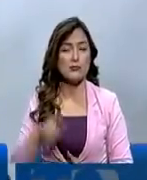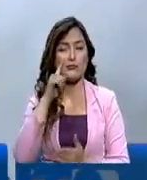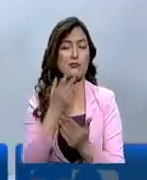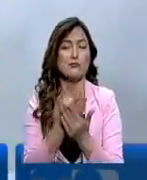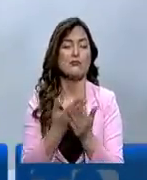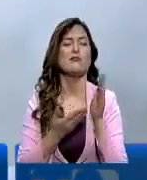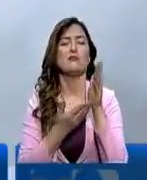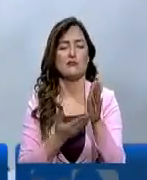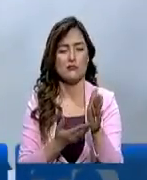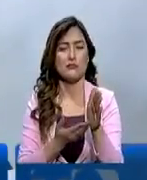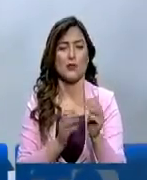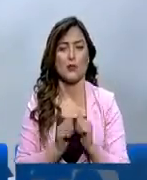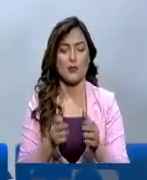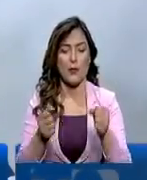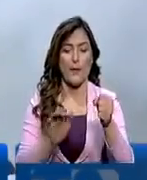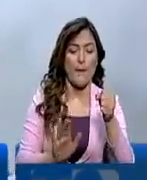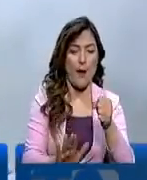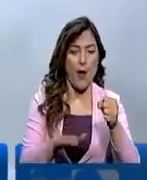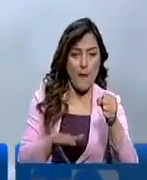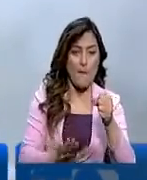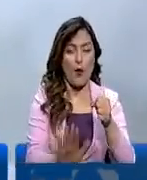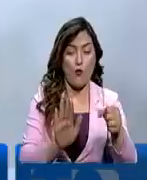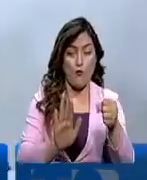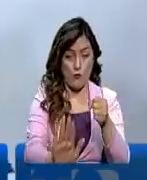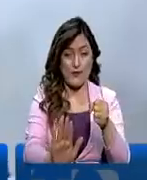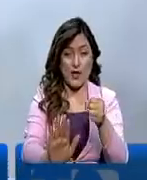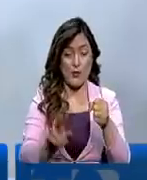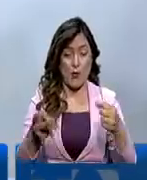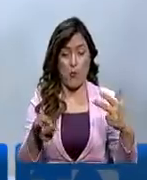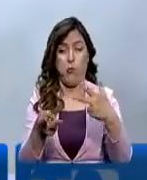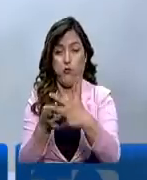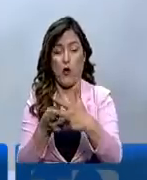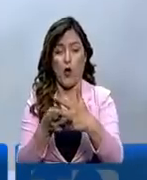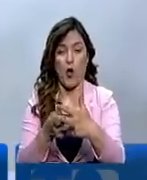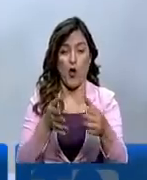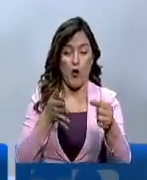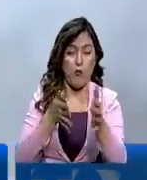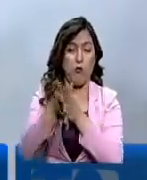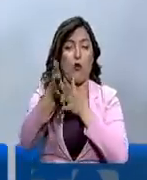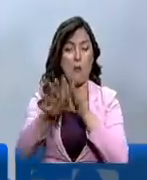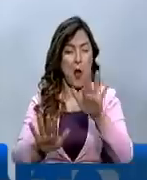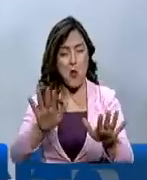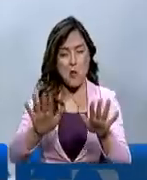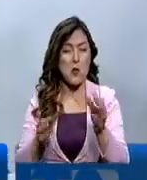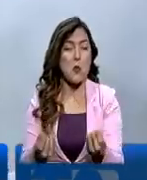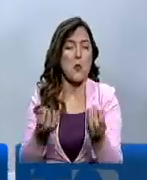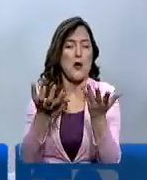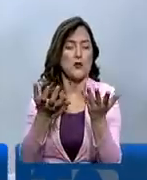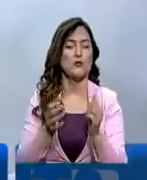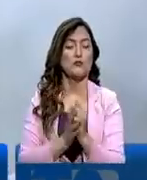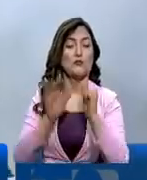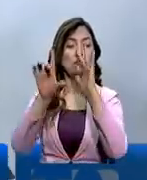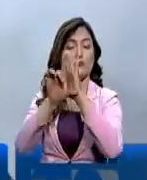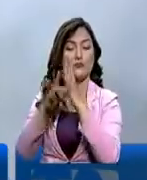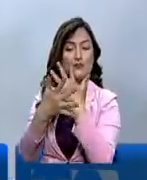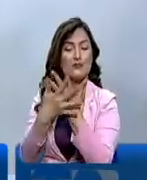decir, huellas de frenaje para que de alguna manera establecer una velocidad aproximada, ¿sí? Porque en materia penal de tránsito